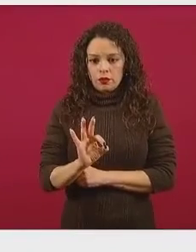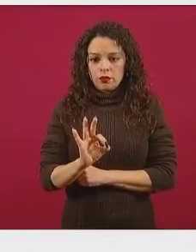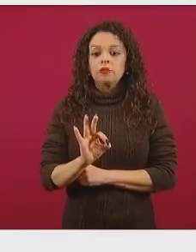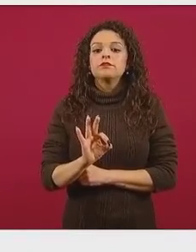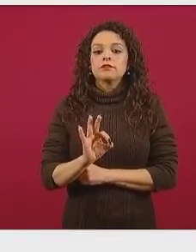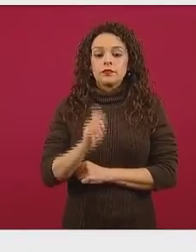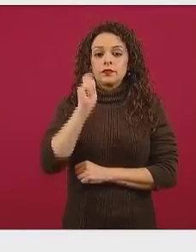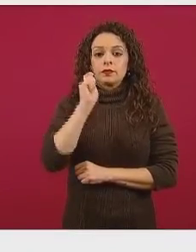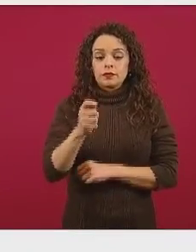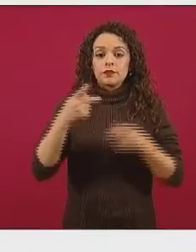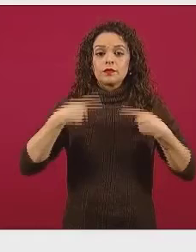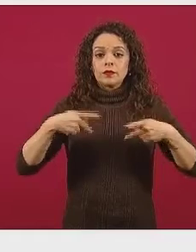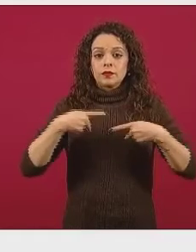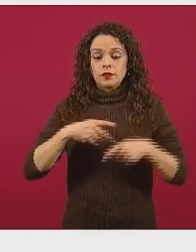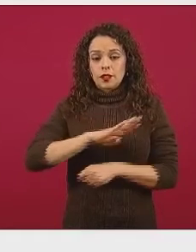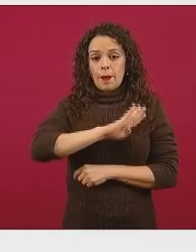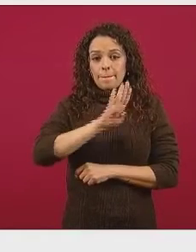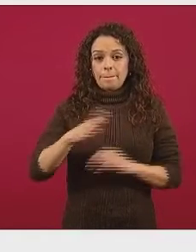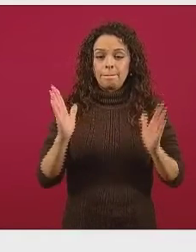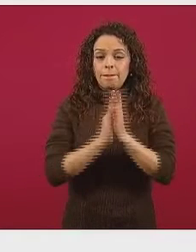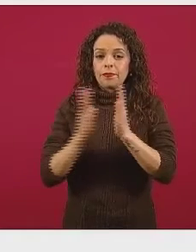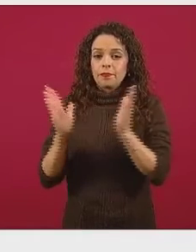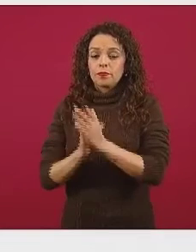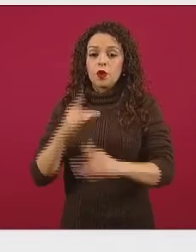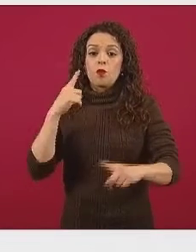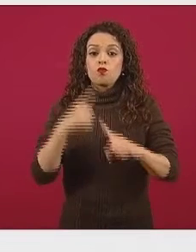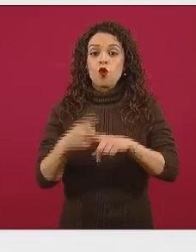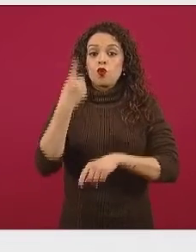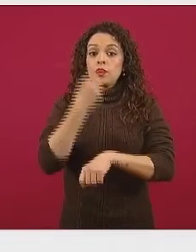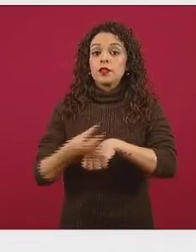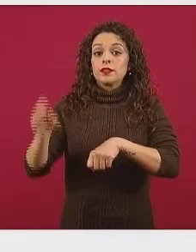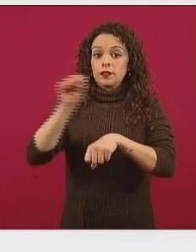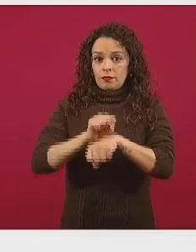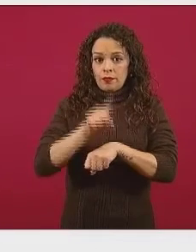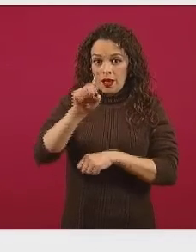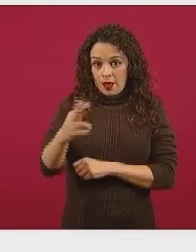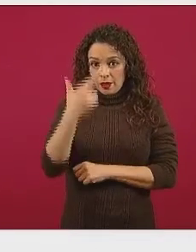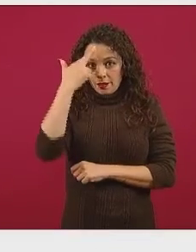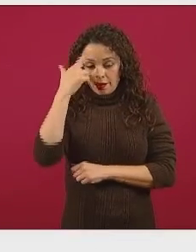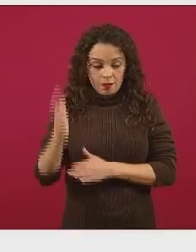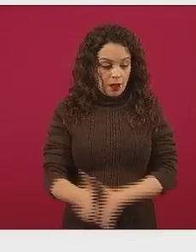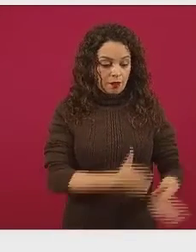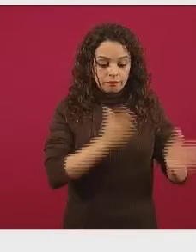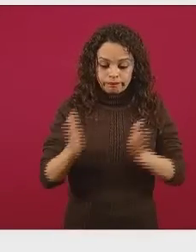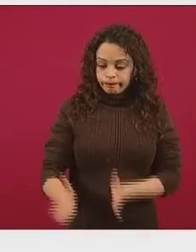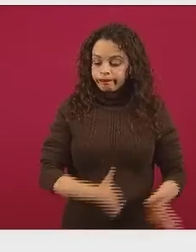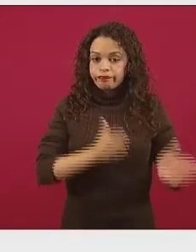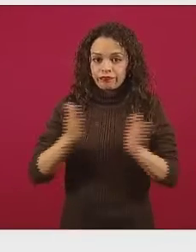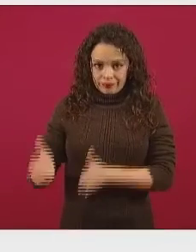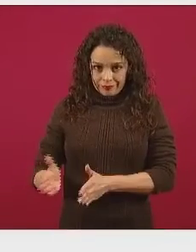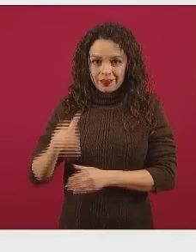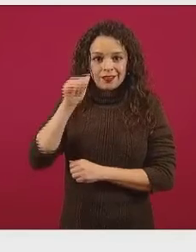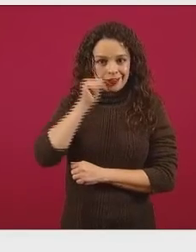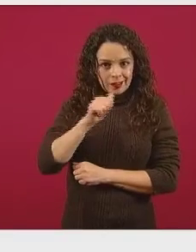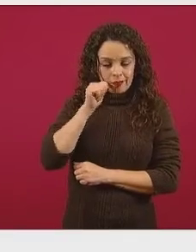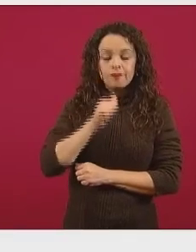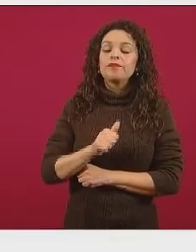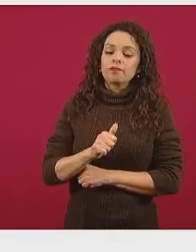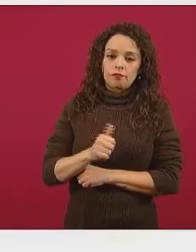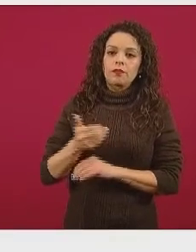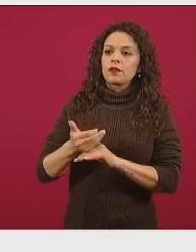defunciones por semana. Recordar que estas curvas tienen una agregación semanal y semanalmente habíamos llegado a tener